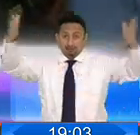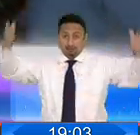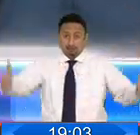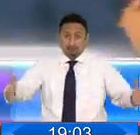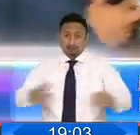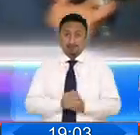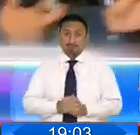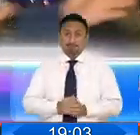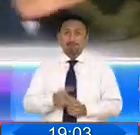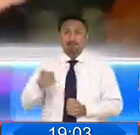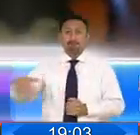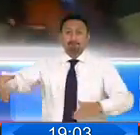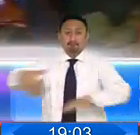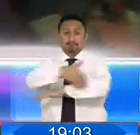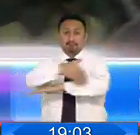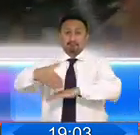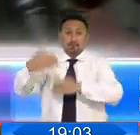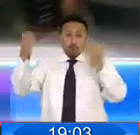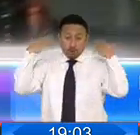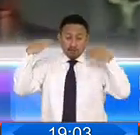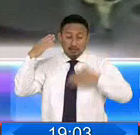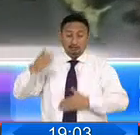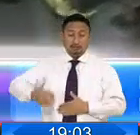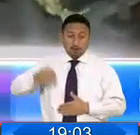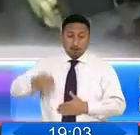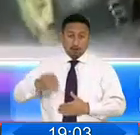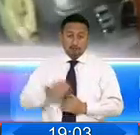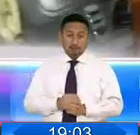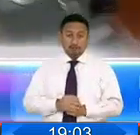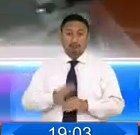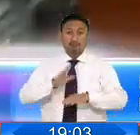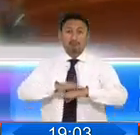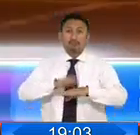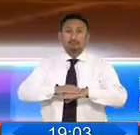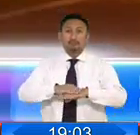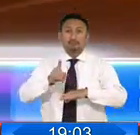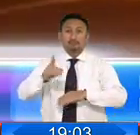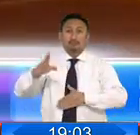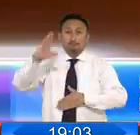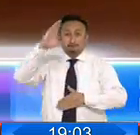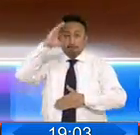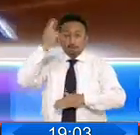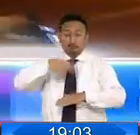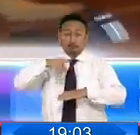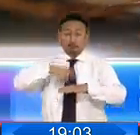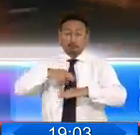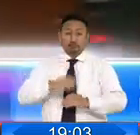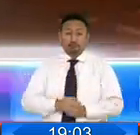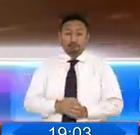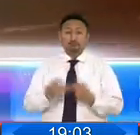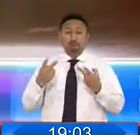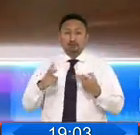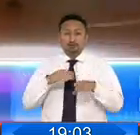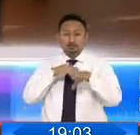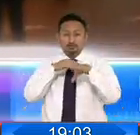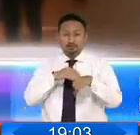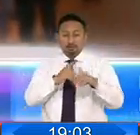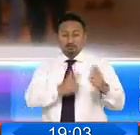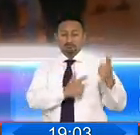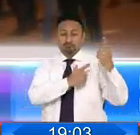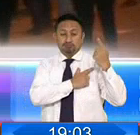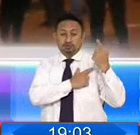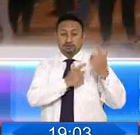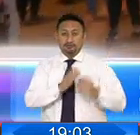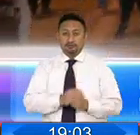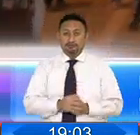momento ese tramo de la vía Guayaquil-Daule por personal de la Policía Nacional. También está resguardando aquí las Fuerzas Armadas